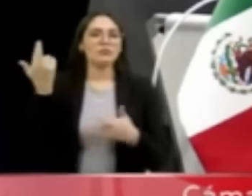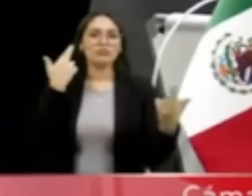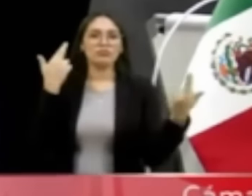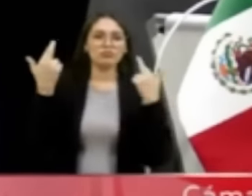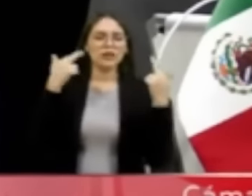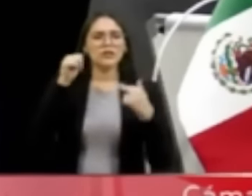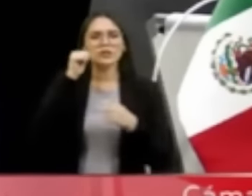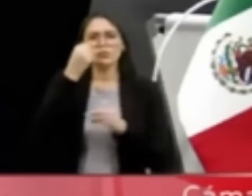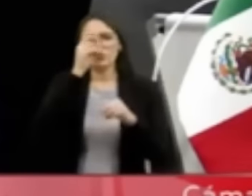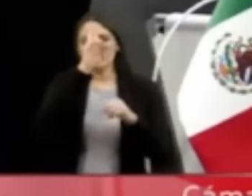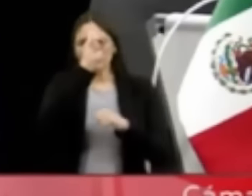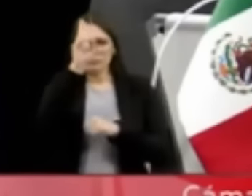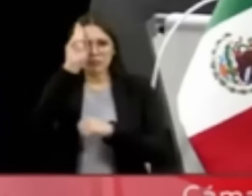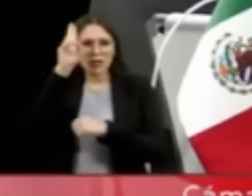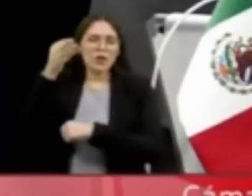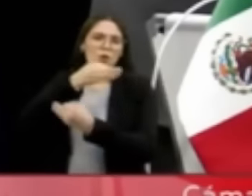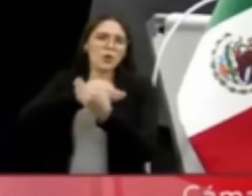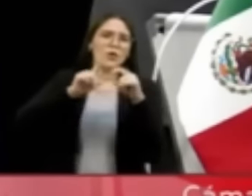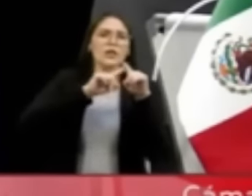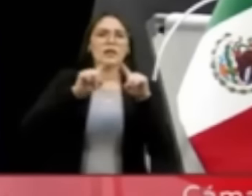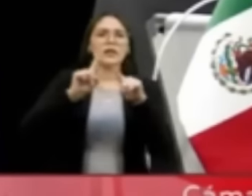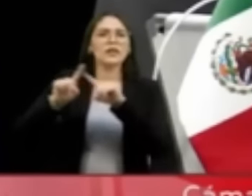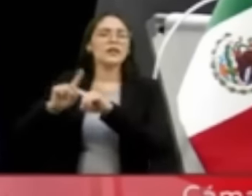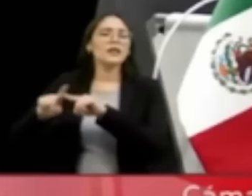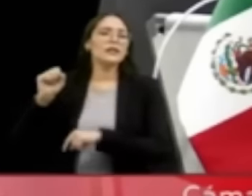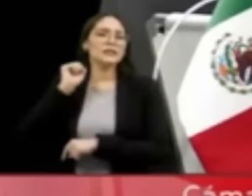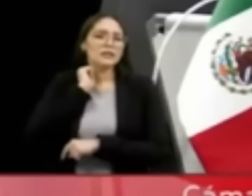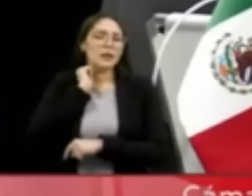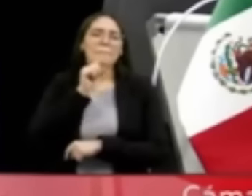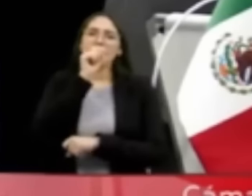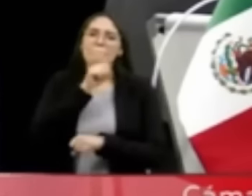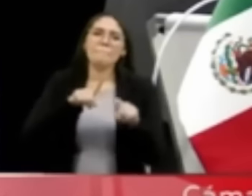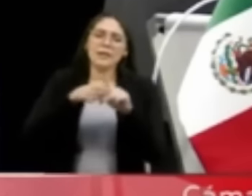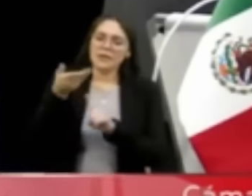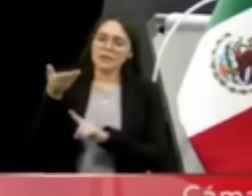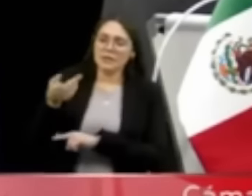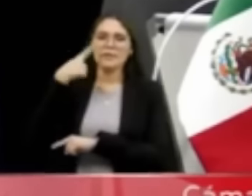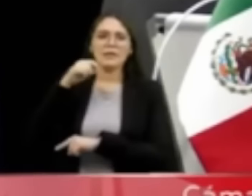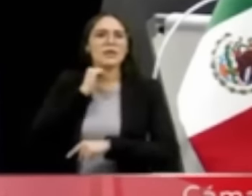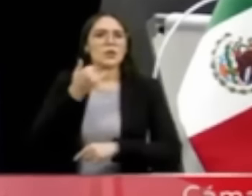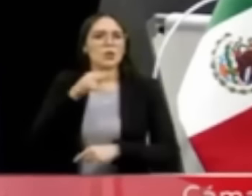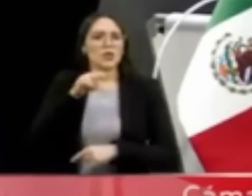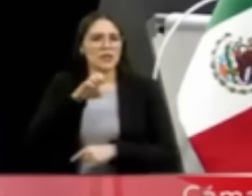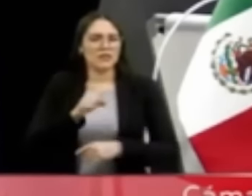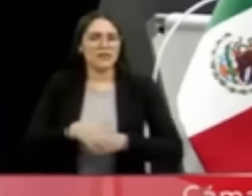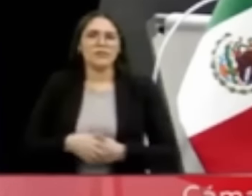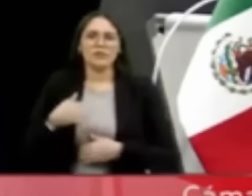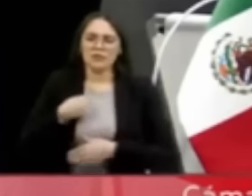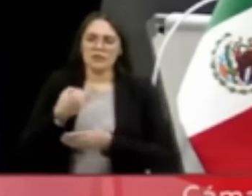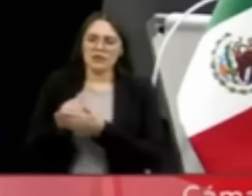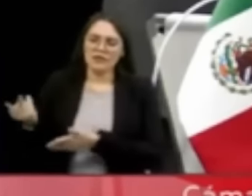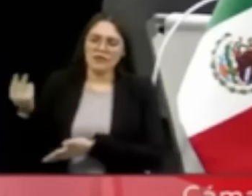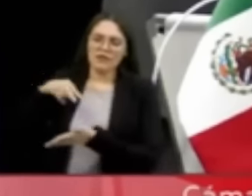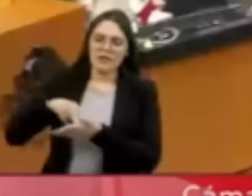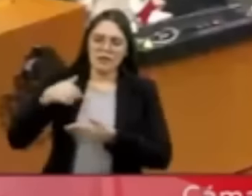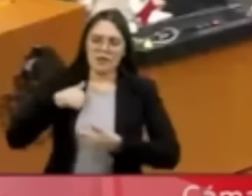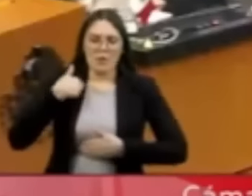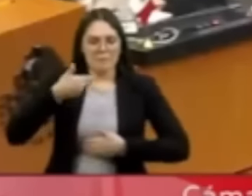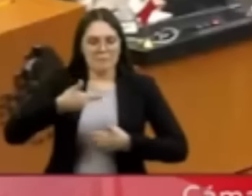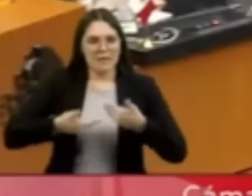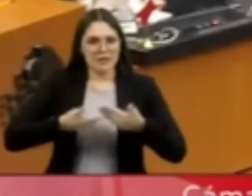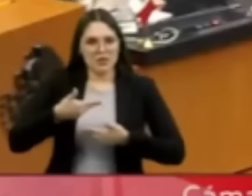respeto a todas las senadoras. Gracias, y senadores. Pido lo mismo para el senador Yunes. Represento en esta tribuna y en esta cámara a